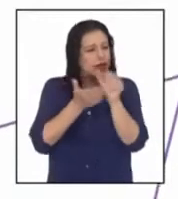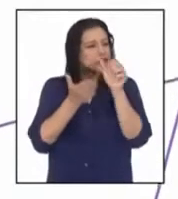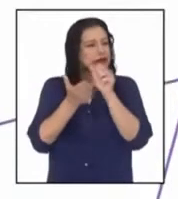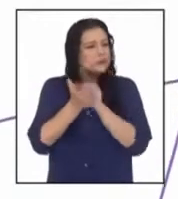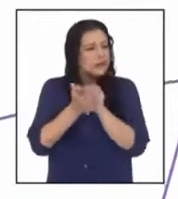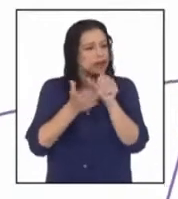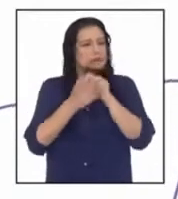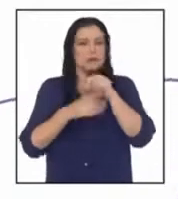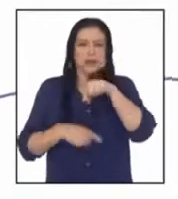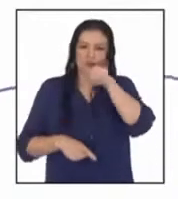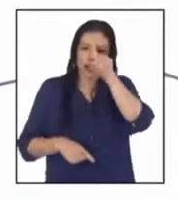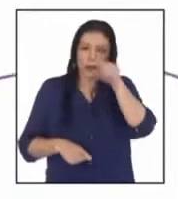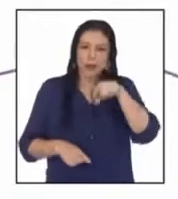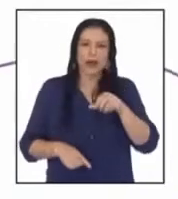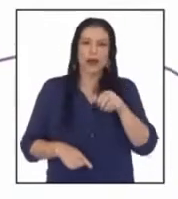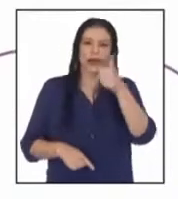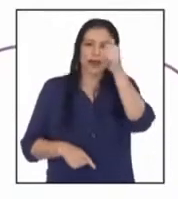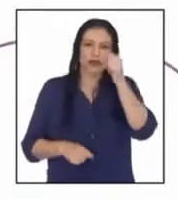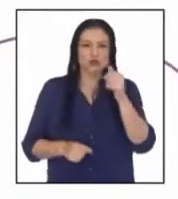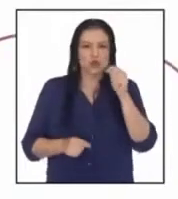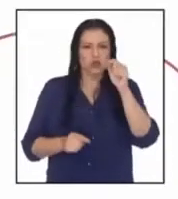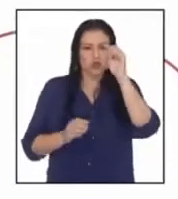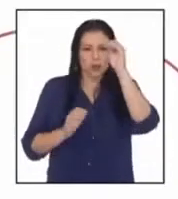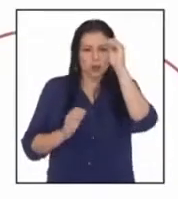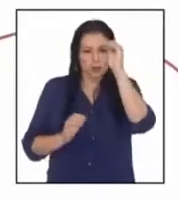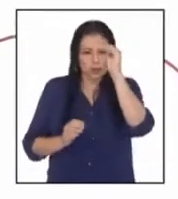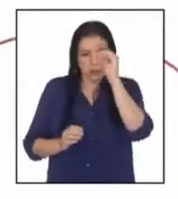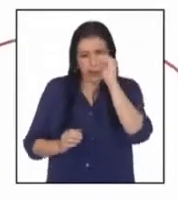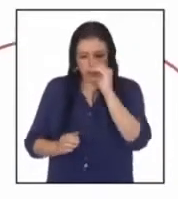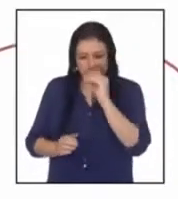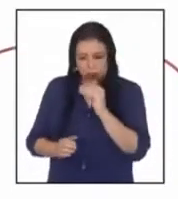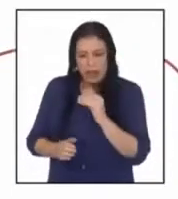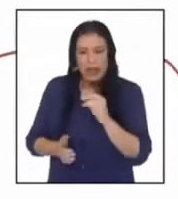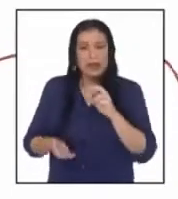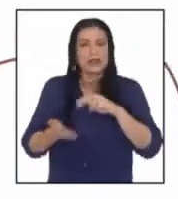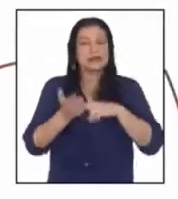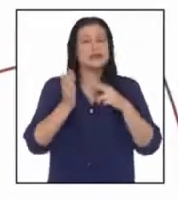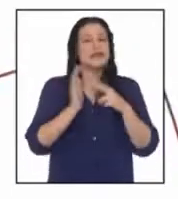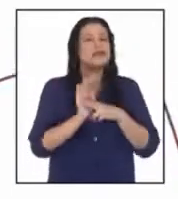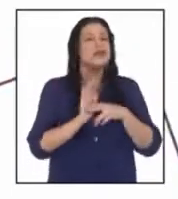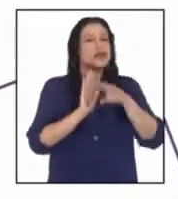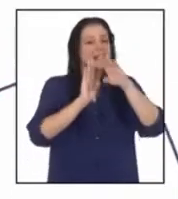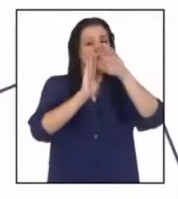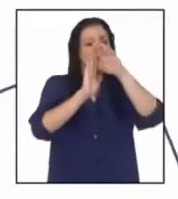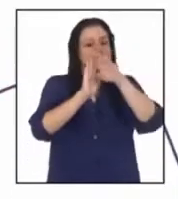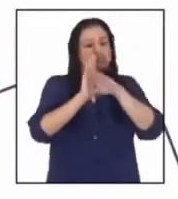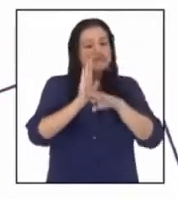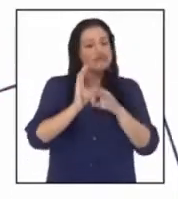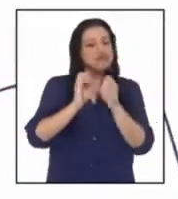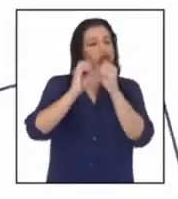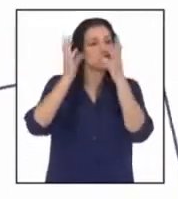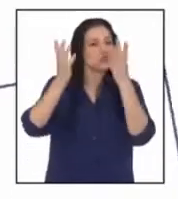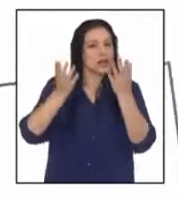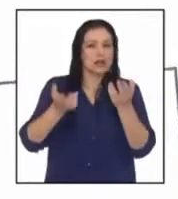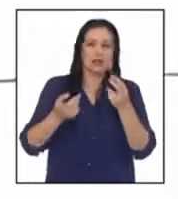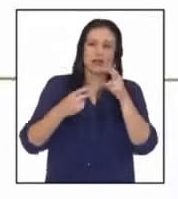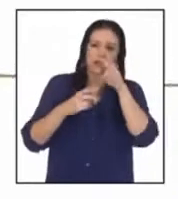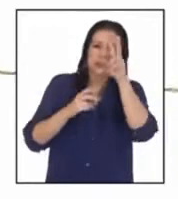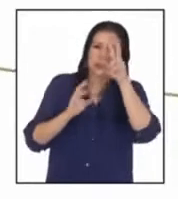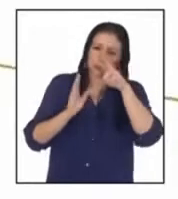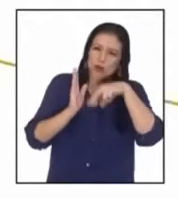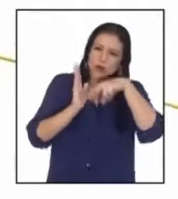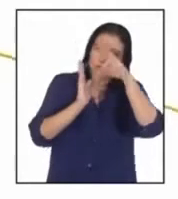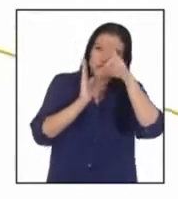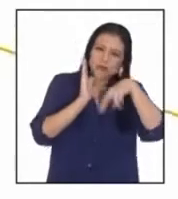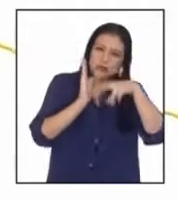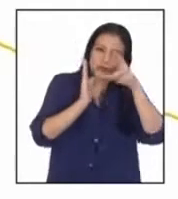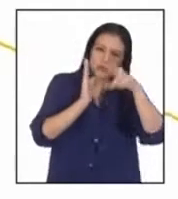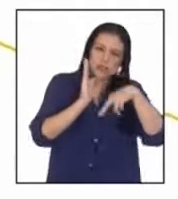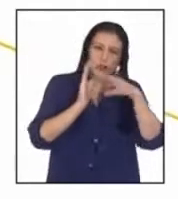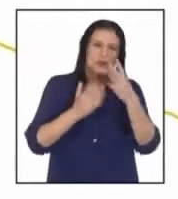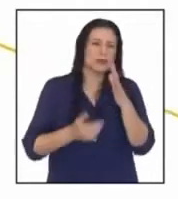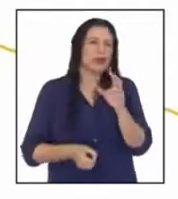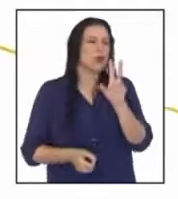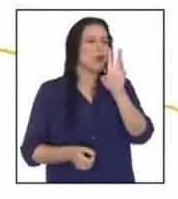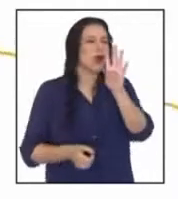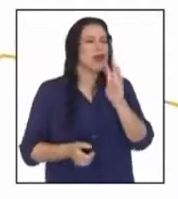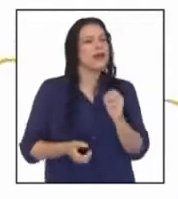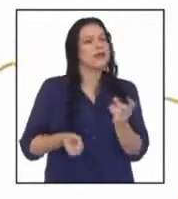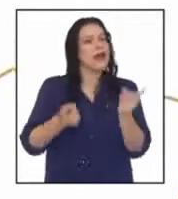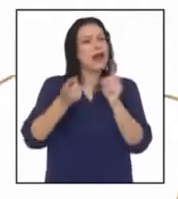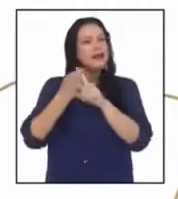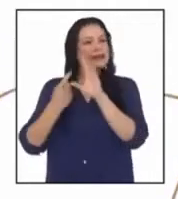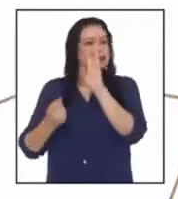color azul fue disminuyendo su tamaño, lo que indica que disminuyó la cantidad de días en los cuales se registró niveles de saturación entre 40